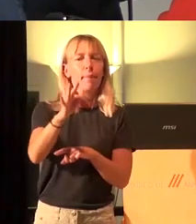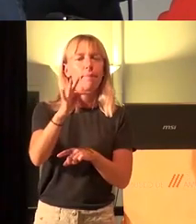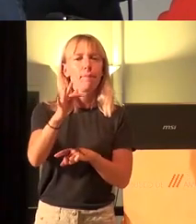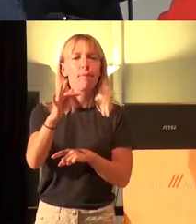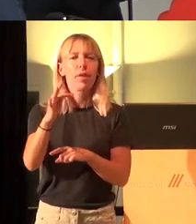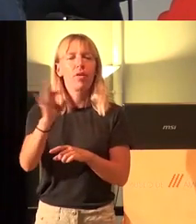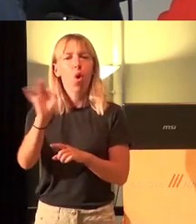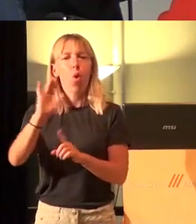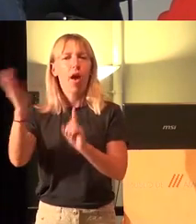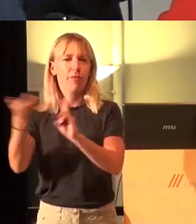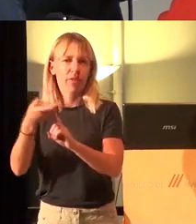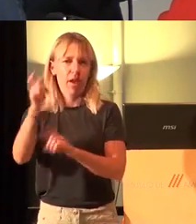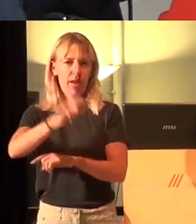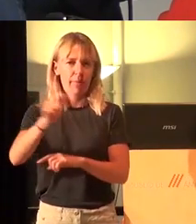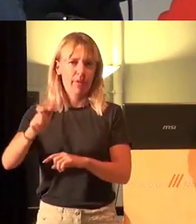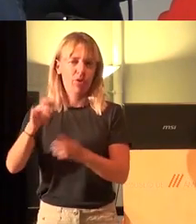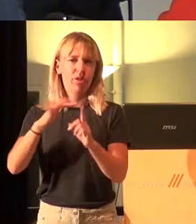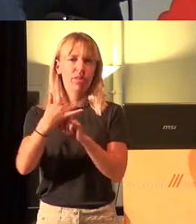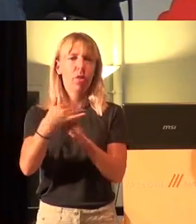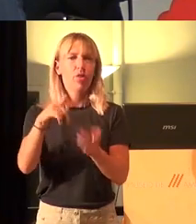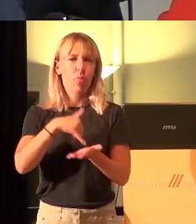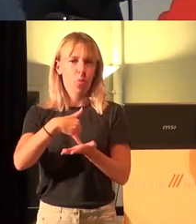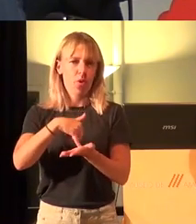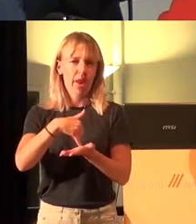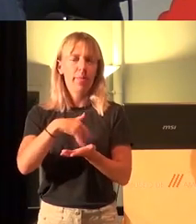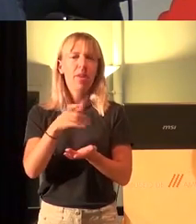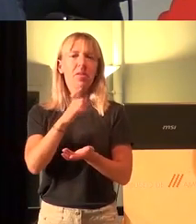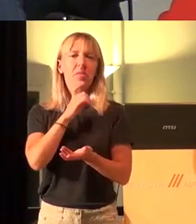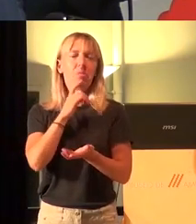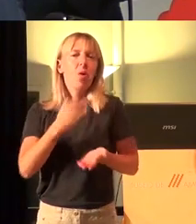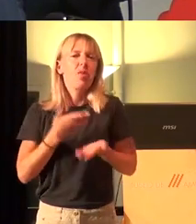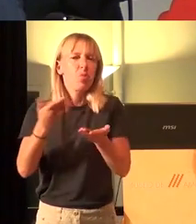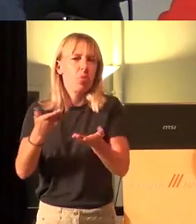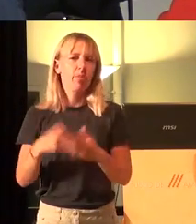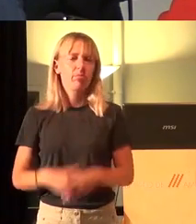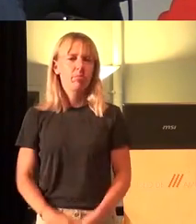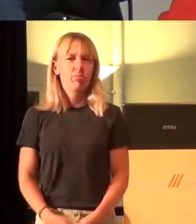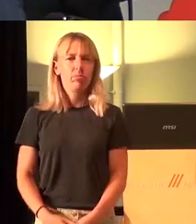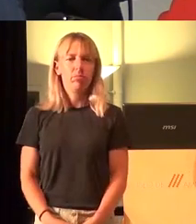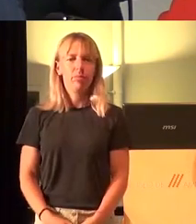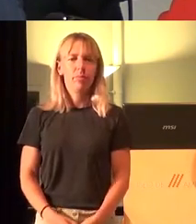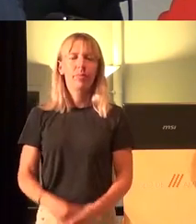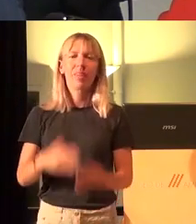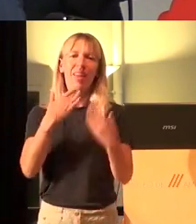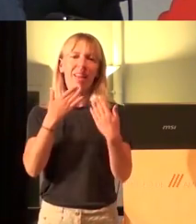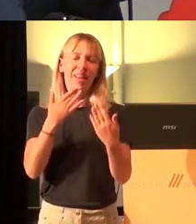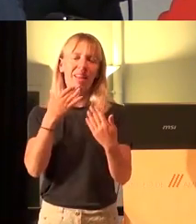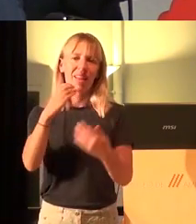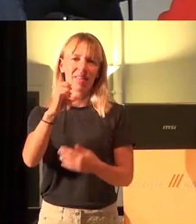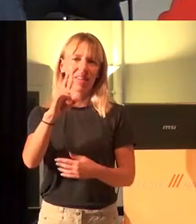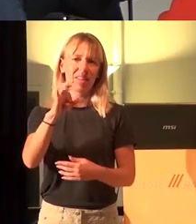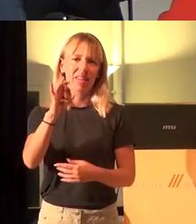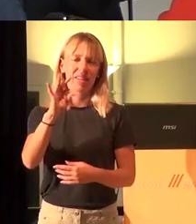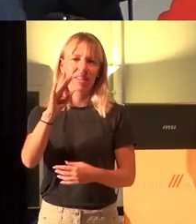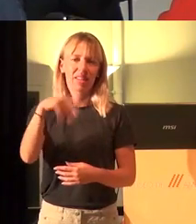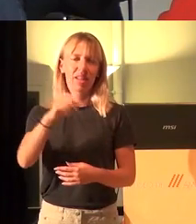o afecta a las personas en situación de vulnerabilidad y cómo las ayuda? Muchas gracias, Cristina,